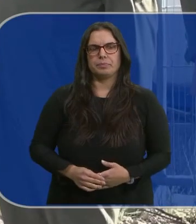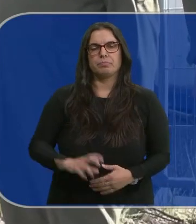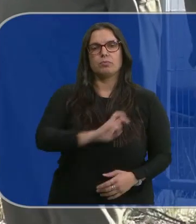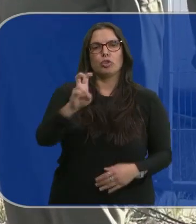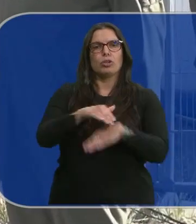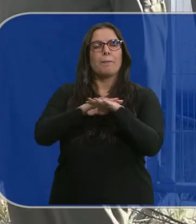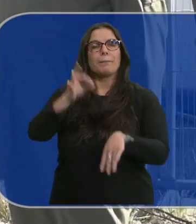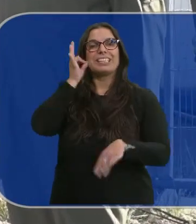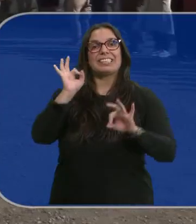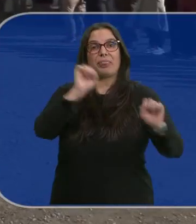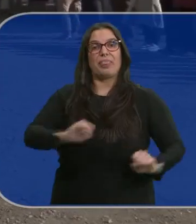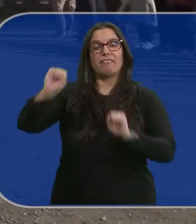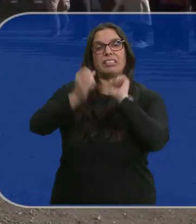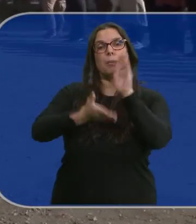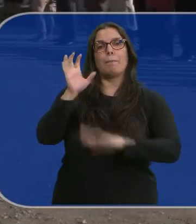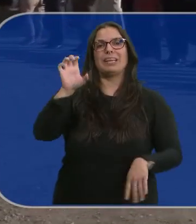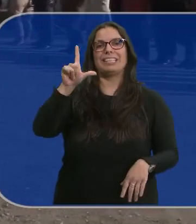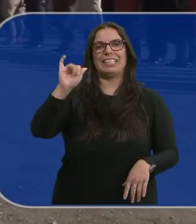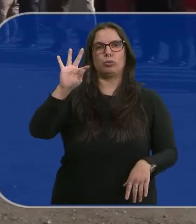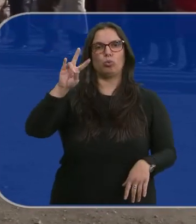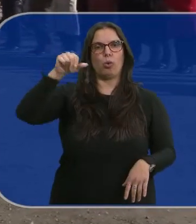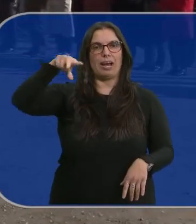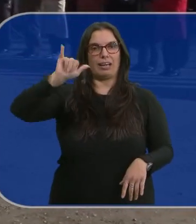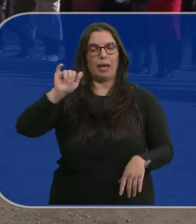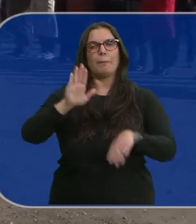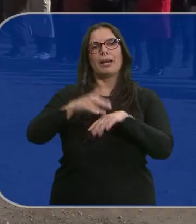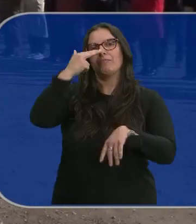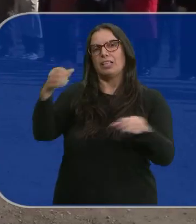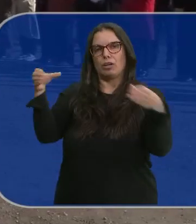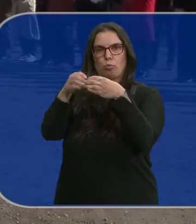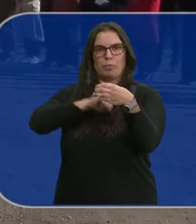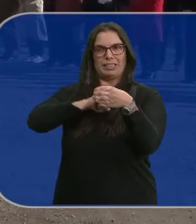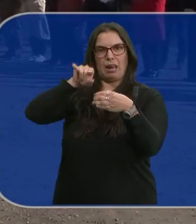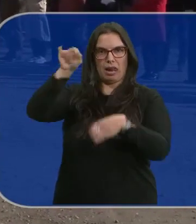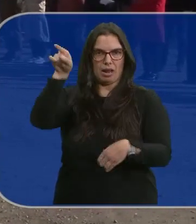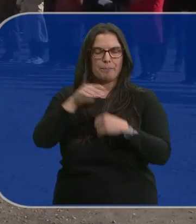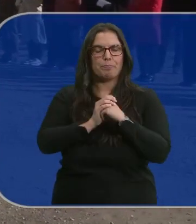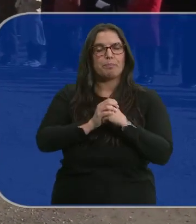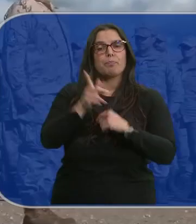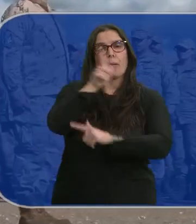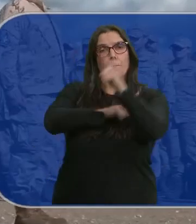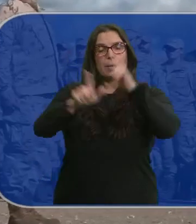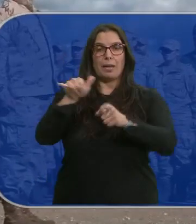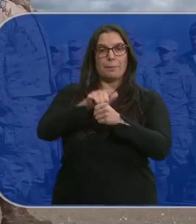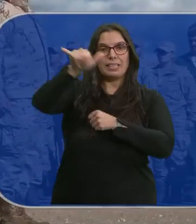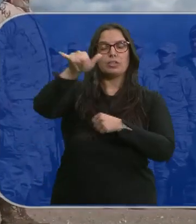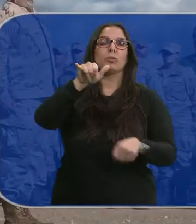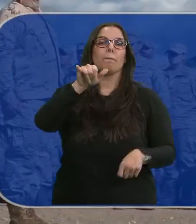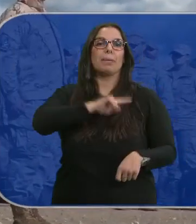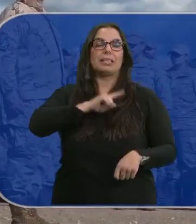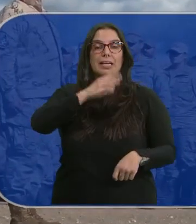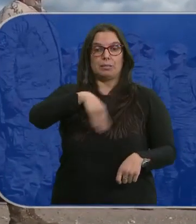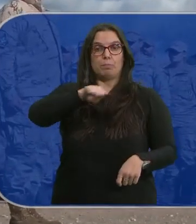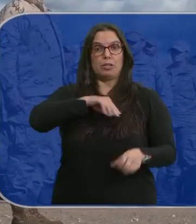Otra ministra, la de Defensa, está en Lituania para visitar al contingente español desplegado en ese país. En su viaje, el avión militar español en